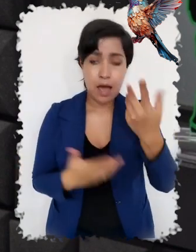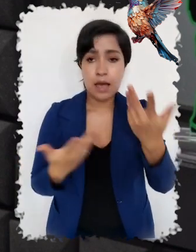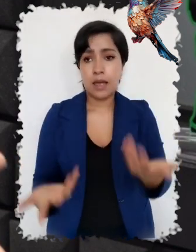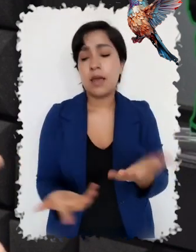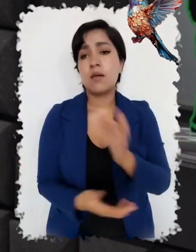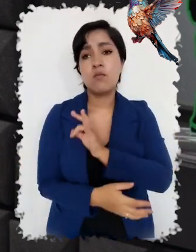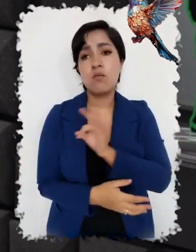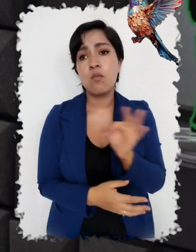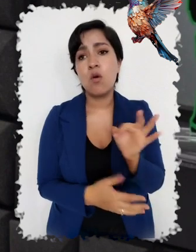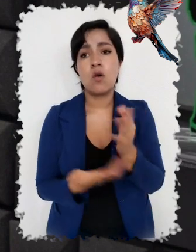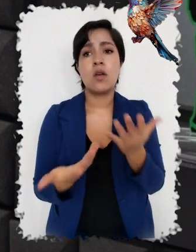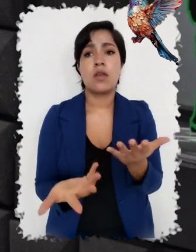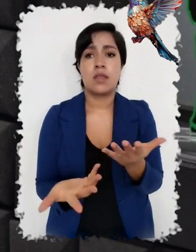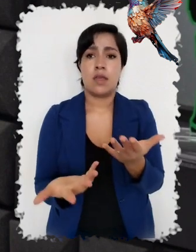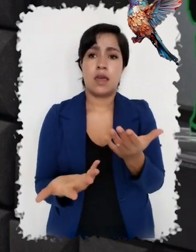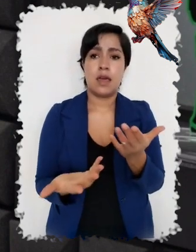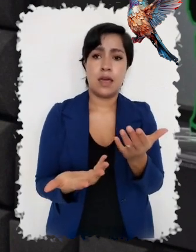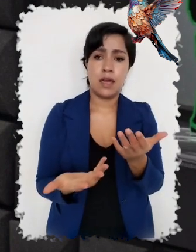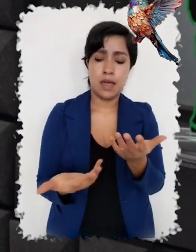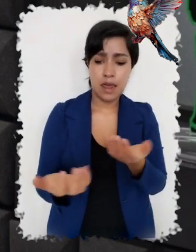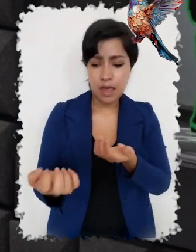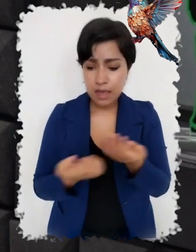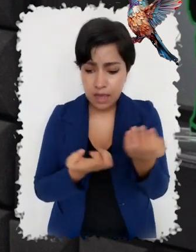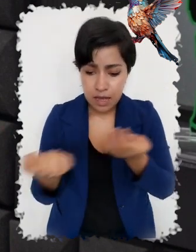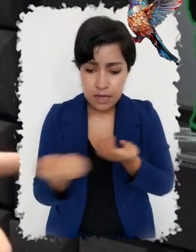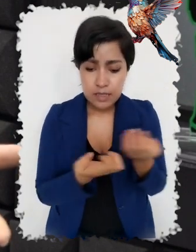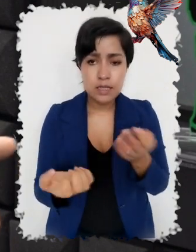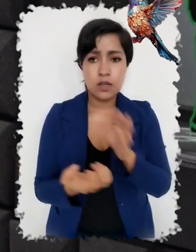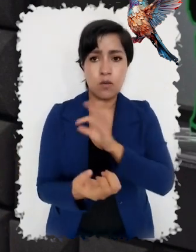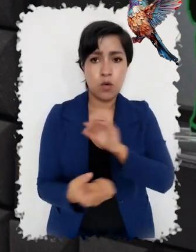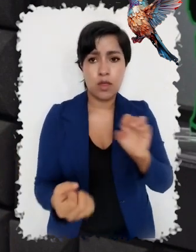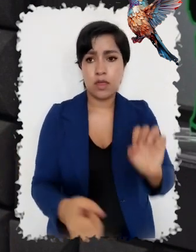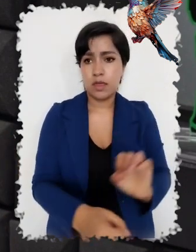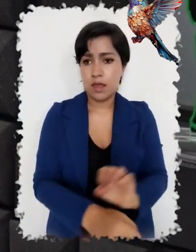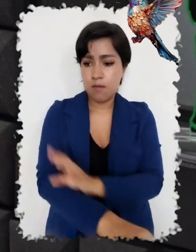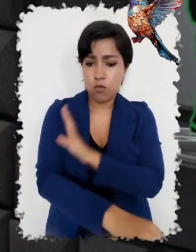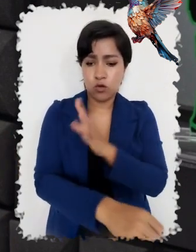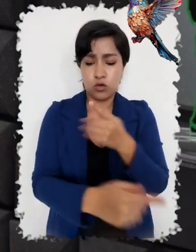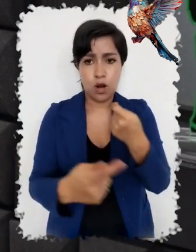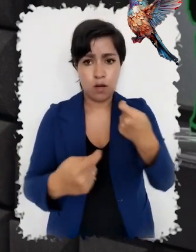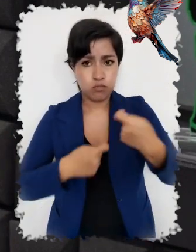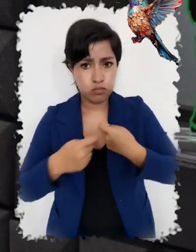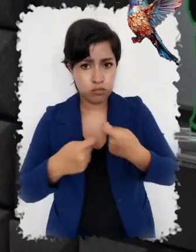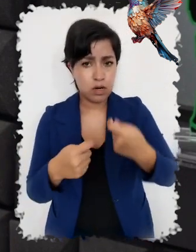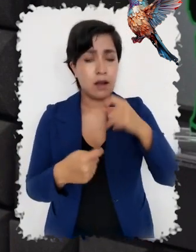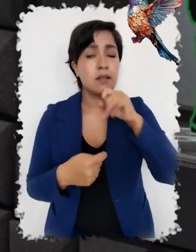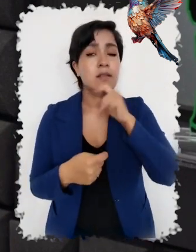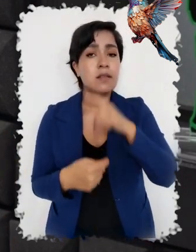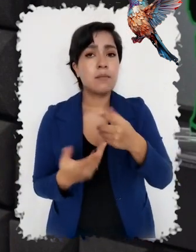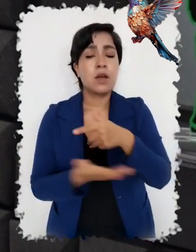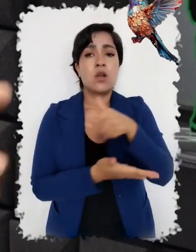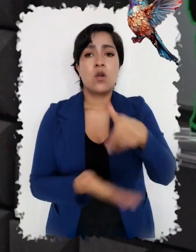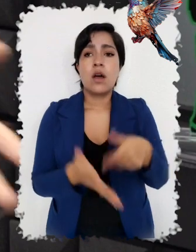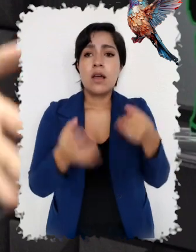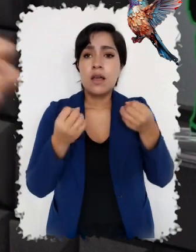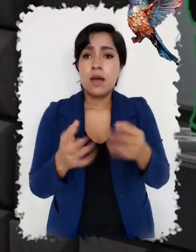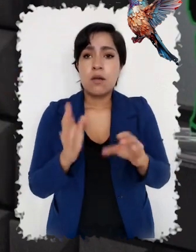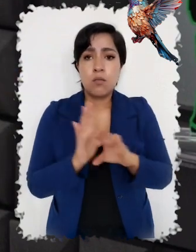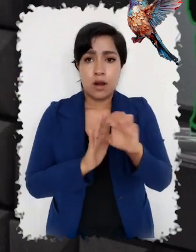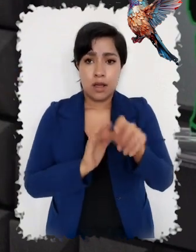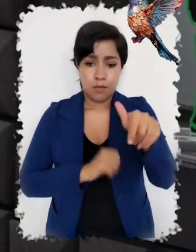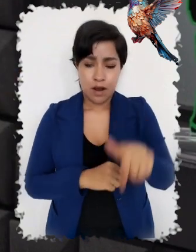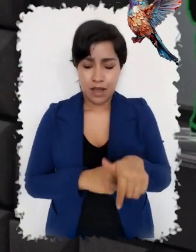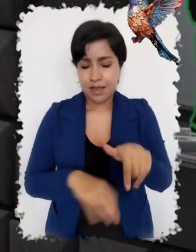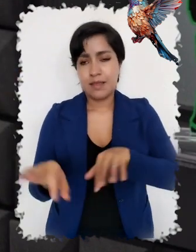mejora de sus capacidades físicas de su de su equilibrio emocional y lógicamente de de Estos espacios como aquí